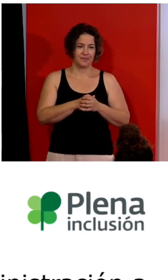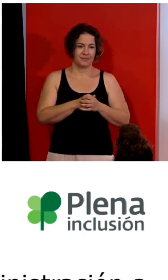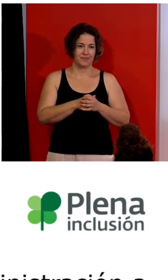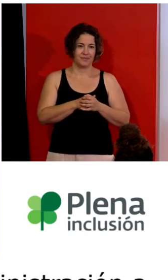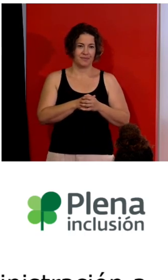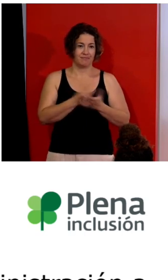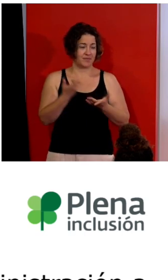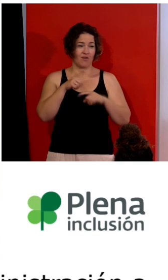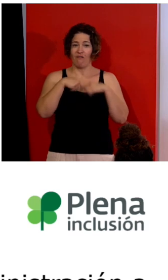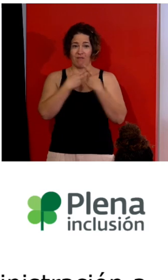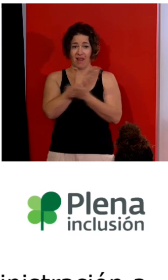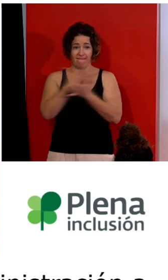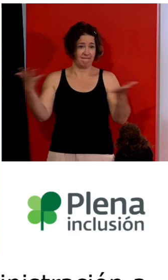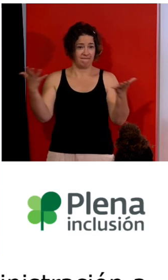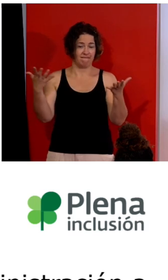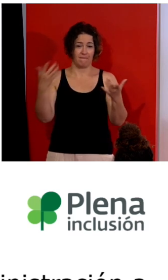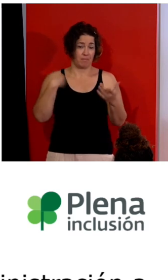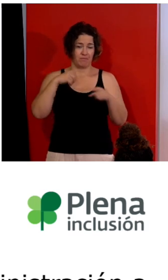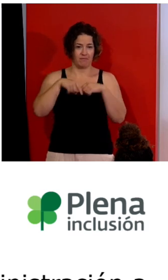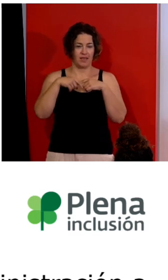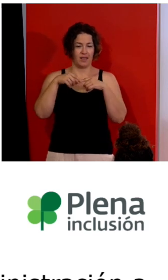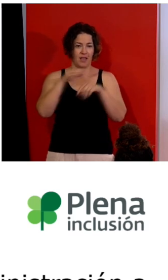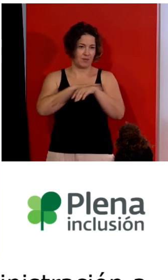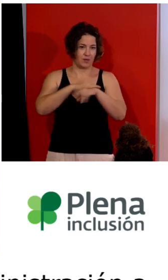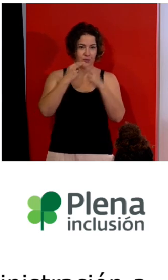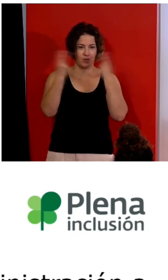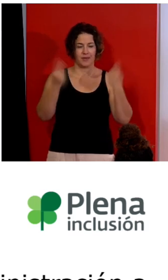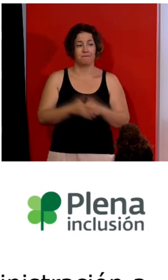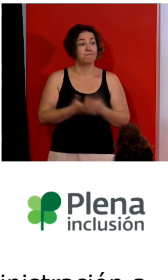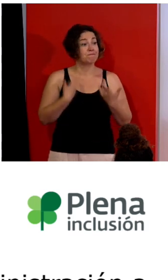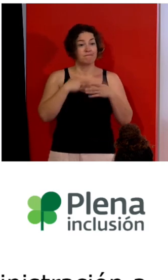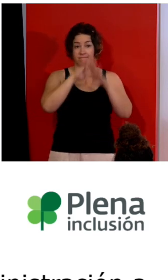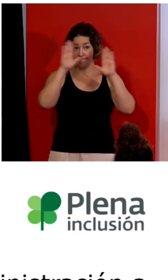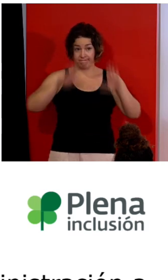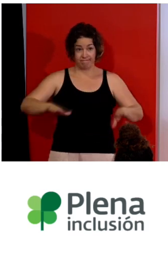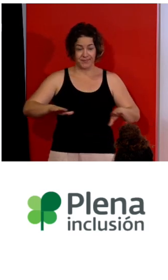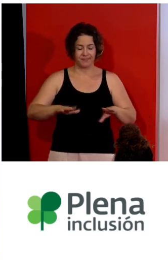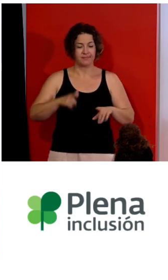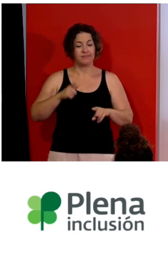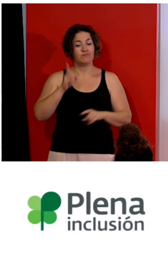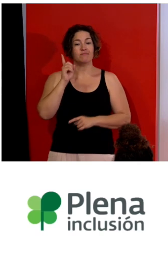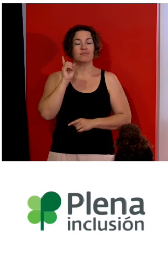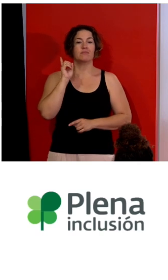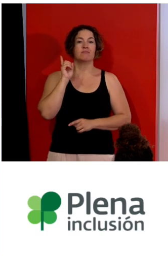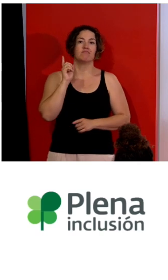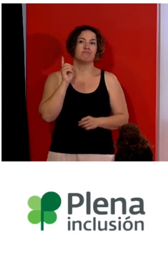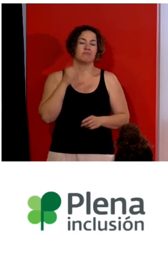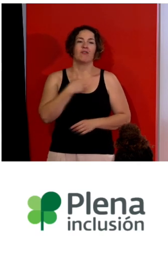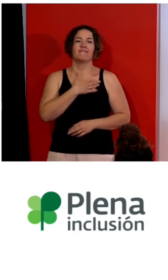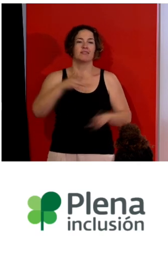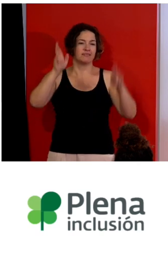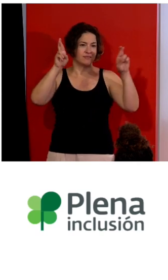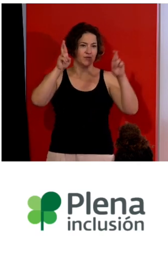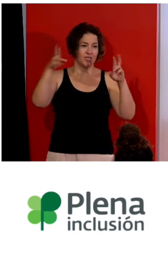de la gran familia también de la administración pública. Para finalizar, solo quiero desearos mucha suerte a todos los